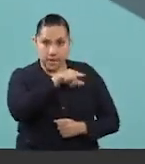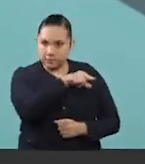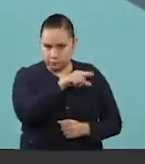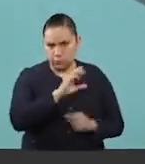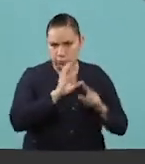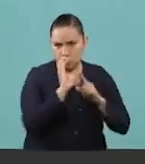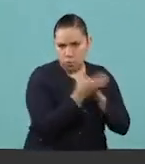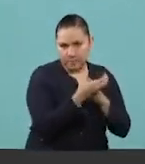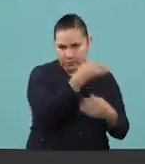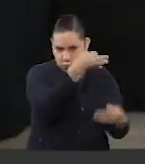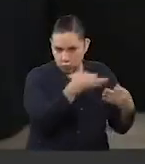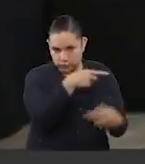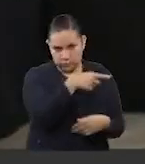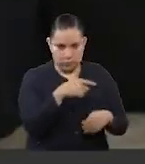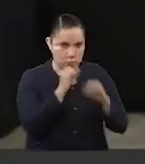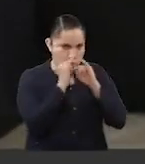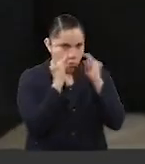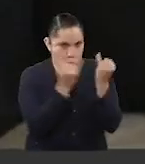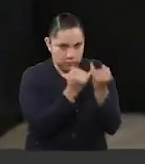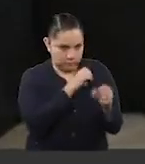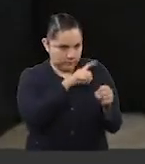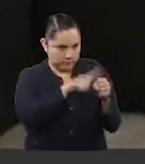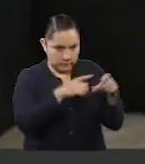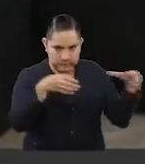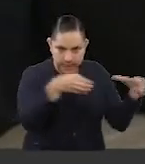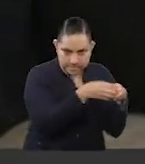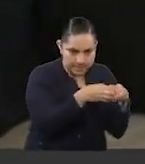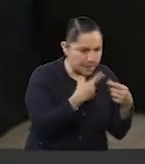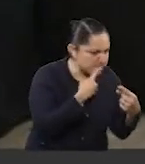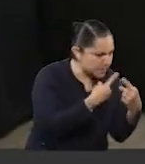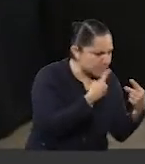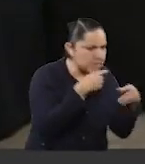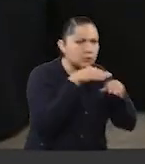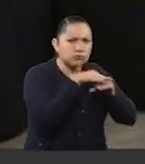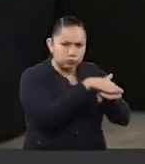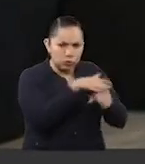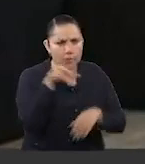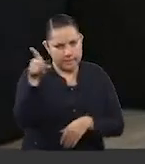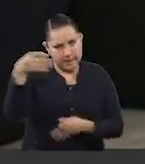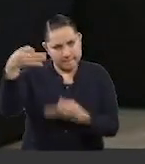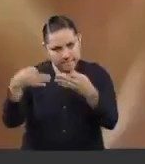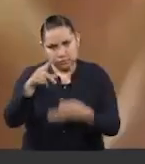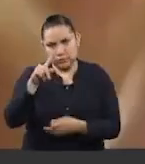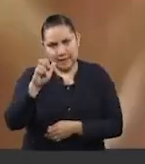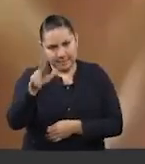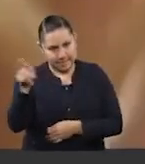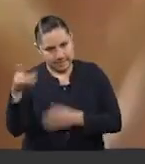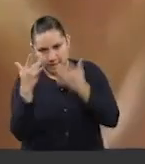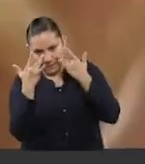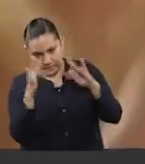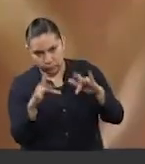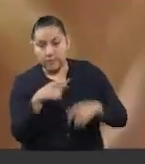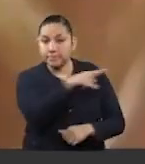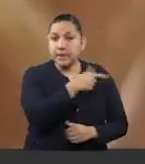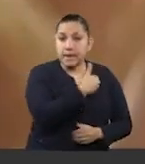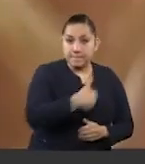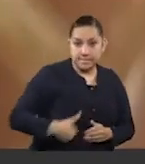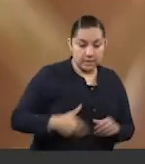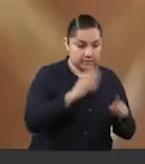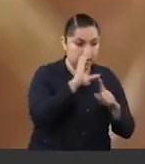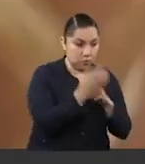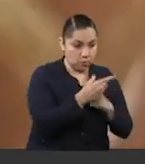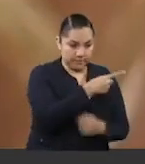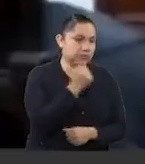en reunión extraordinaria analizó el dictamen sobre la renuncia del ministro Arturo Saldívar la presidenta de la comisión la senadora Olga Sánchez